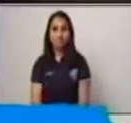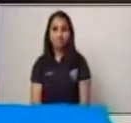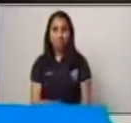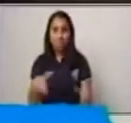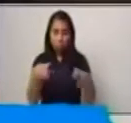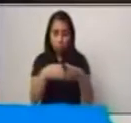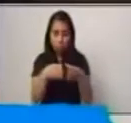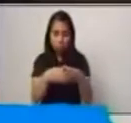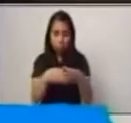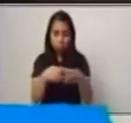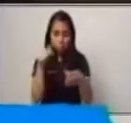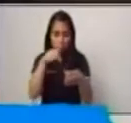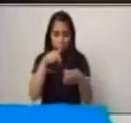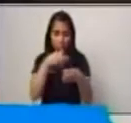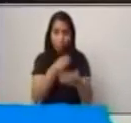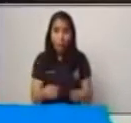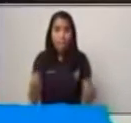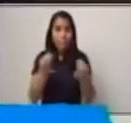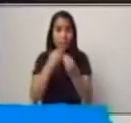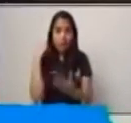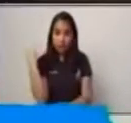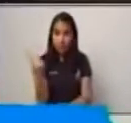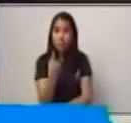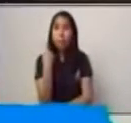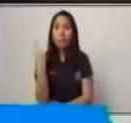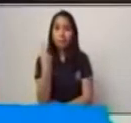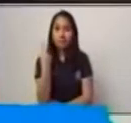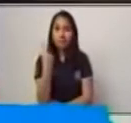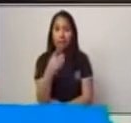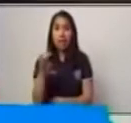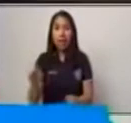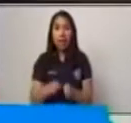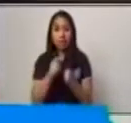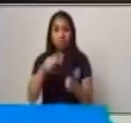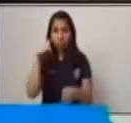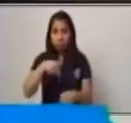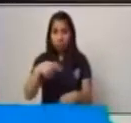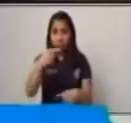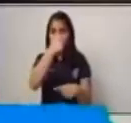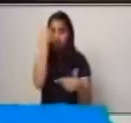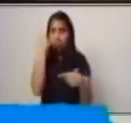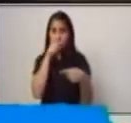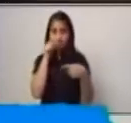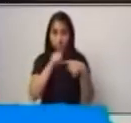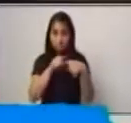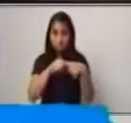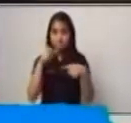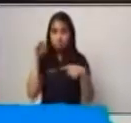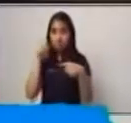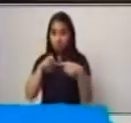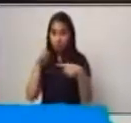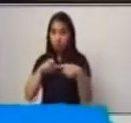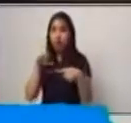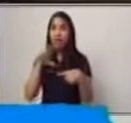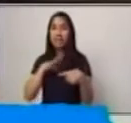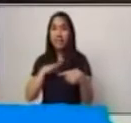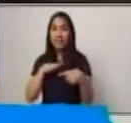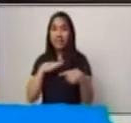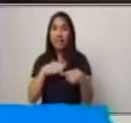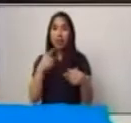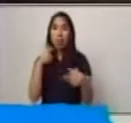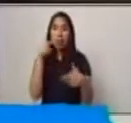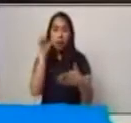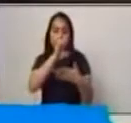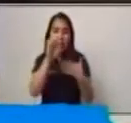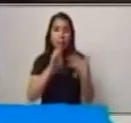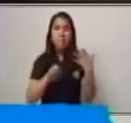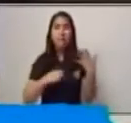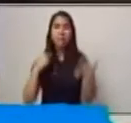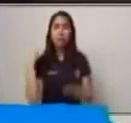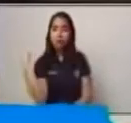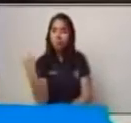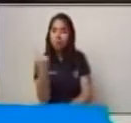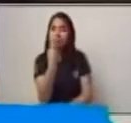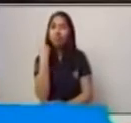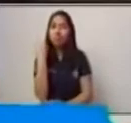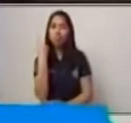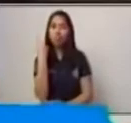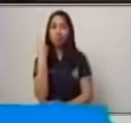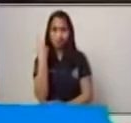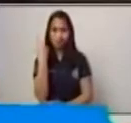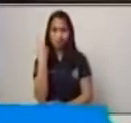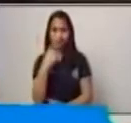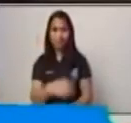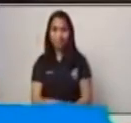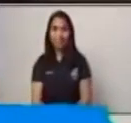elementos, sujeto y predicado, van a tener una parte principal. Vamos a concentrarnos ahora únicamente en el sujeto, que es nuestro